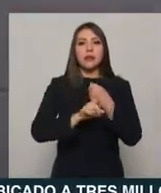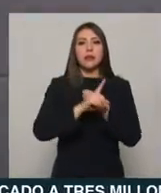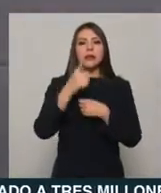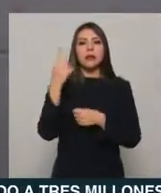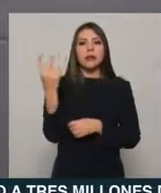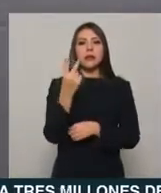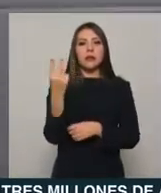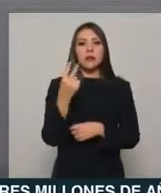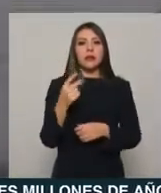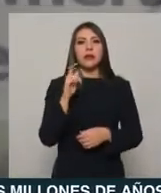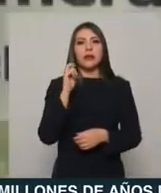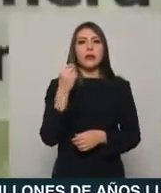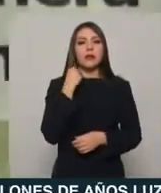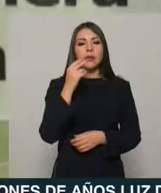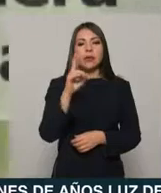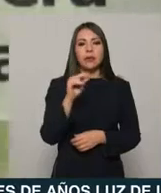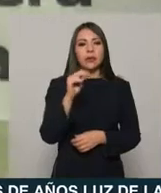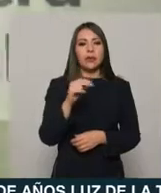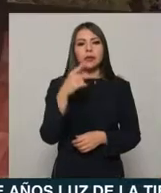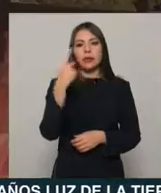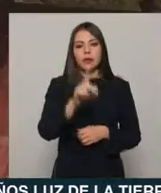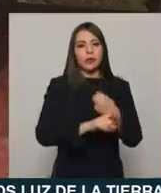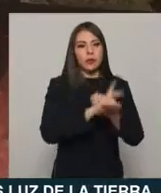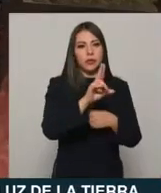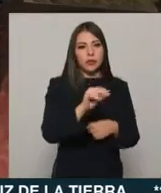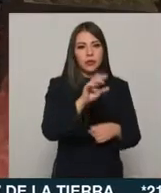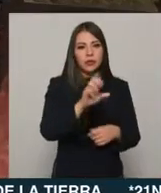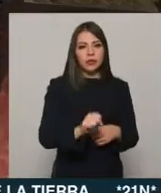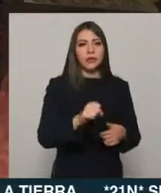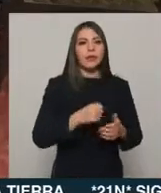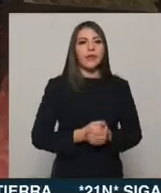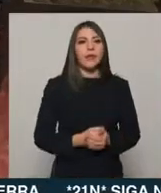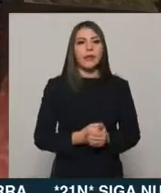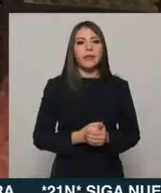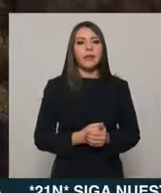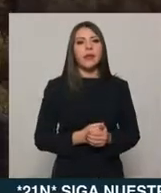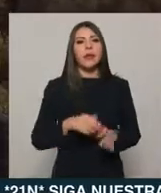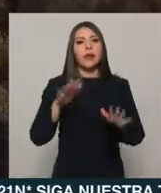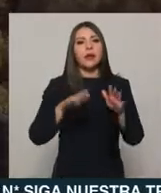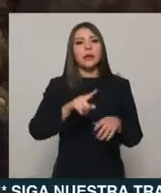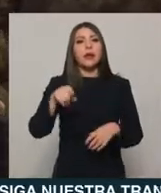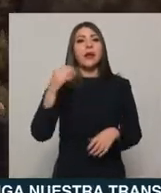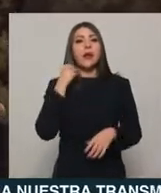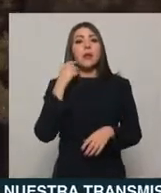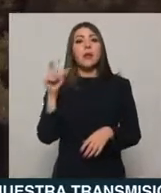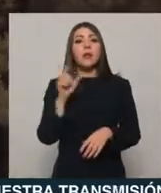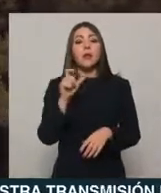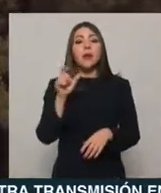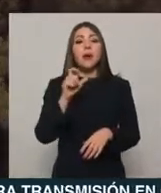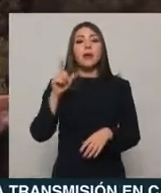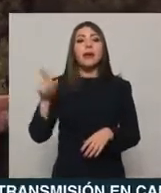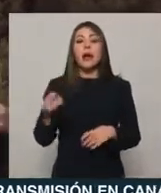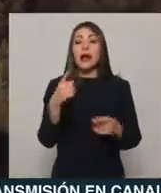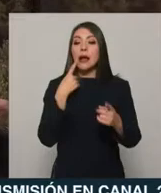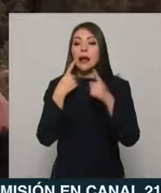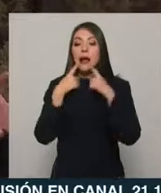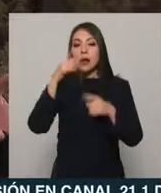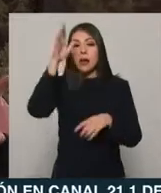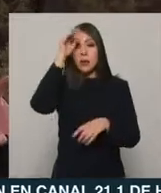partes, no es del abogado, el conflicto no es del abogado y de repente los abogados una vez que están llegando a un arreglo son los